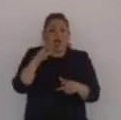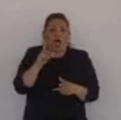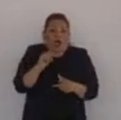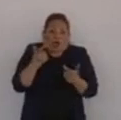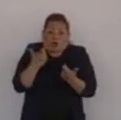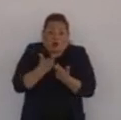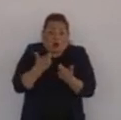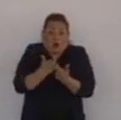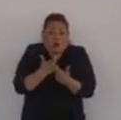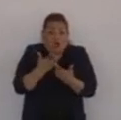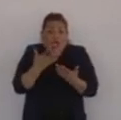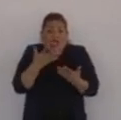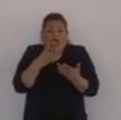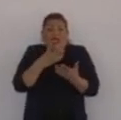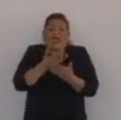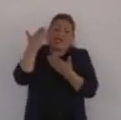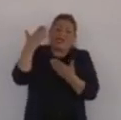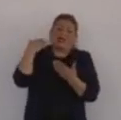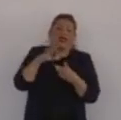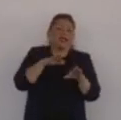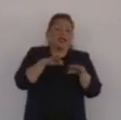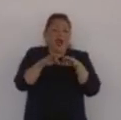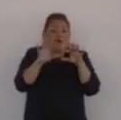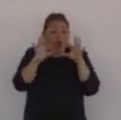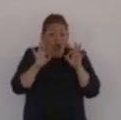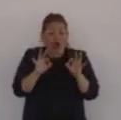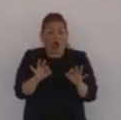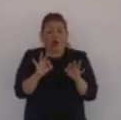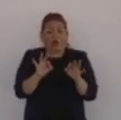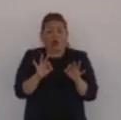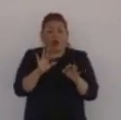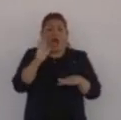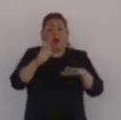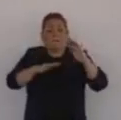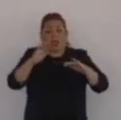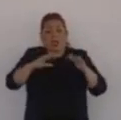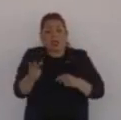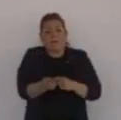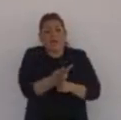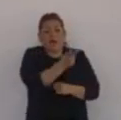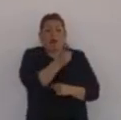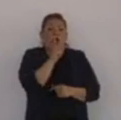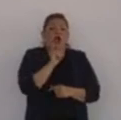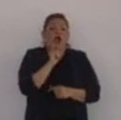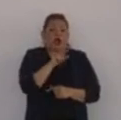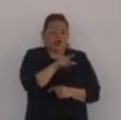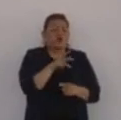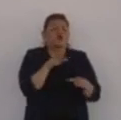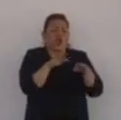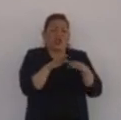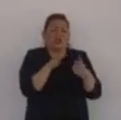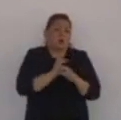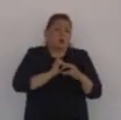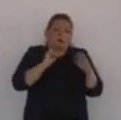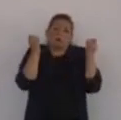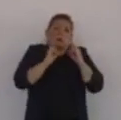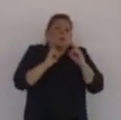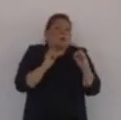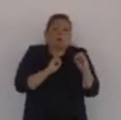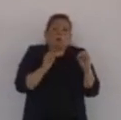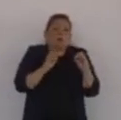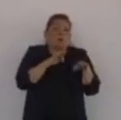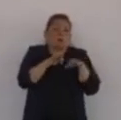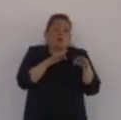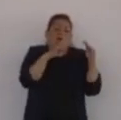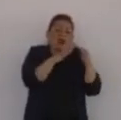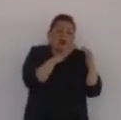tengan un trabajo formal, a veces les preguntamos, sobre todo a las mujeres, ¿y usted en qué trabajaba? No, yo no trabajaba,